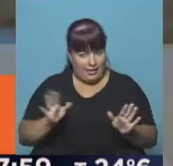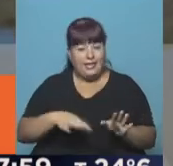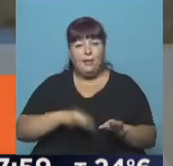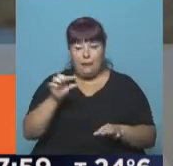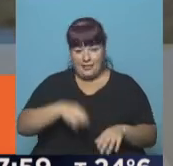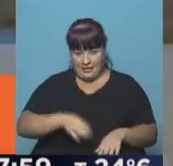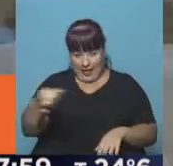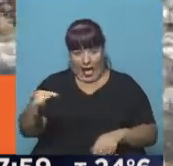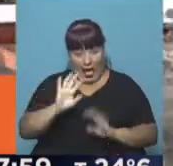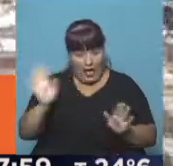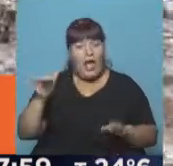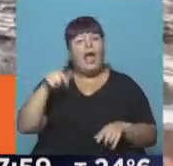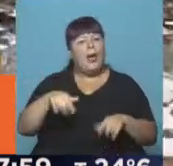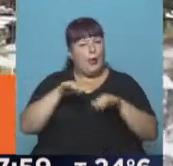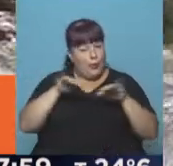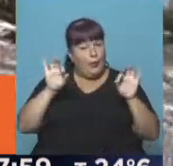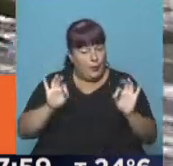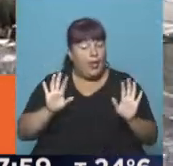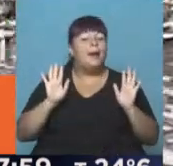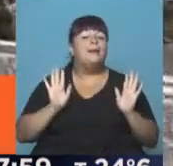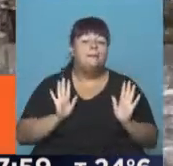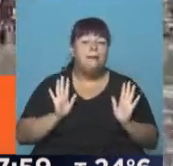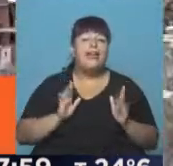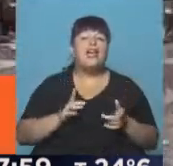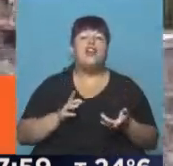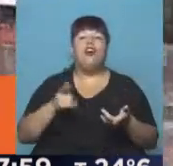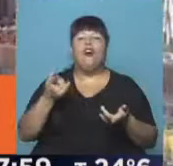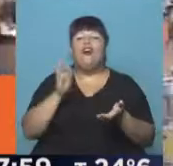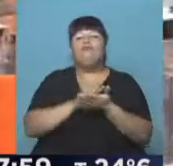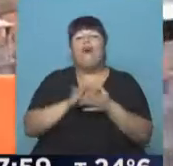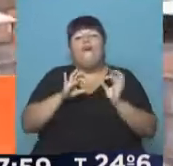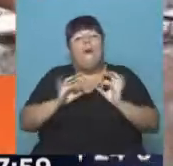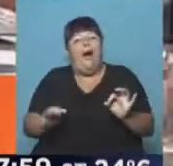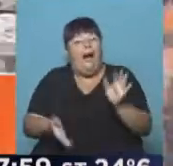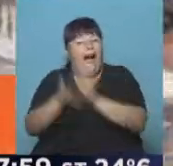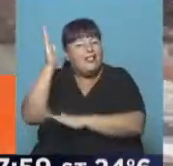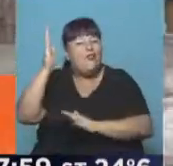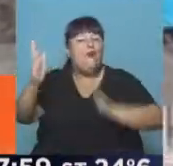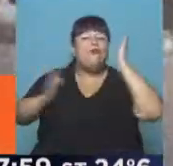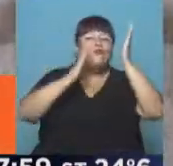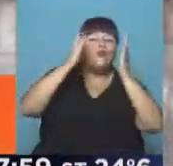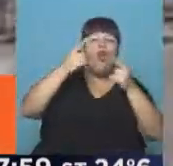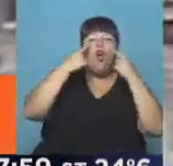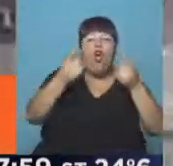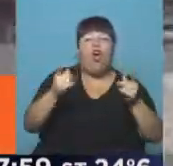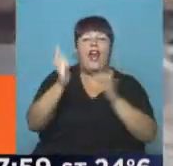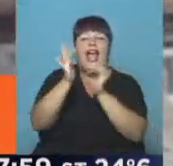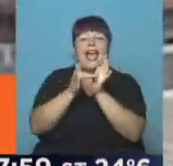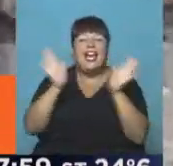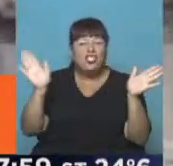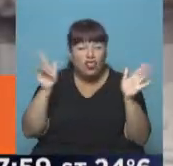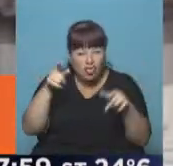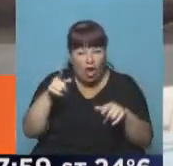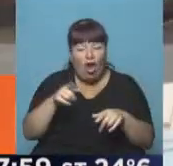el disparo, se encuentra estable, pero lo que eran unas vacaciones, lo que era el sueño de conocer el Cristo